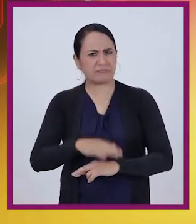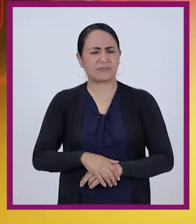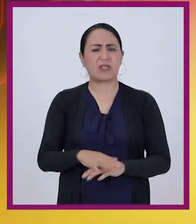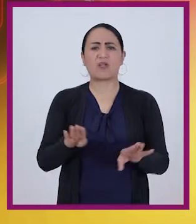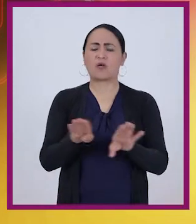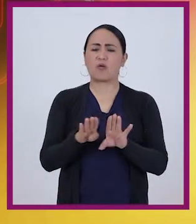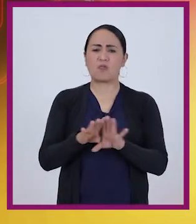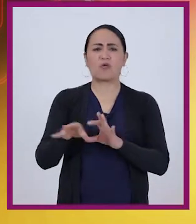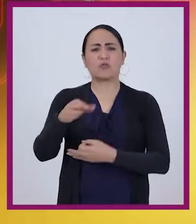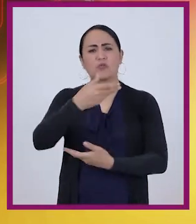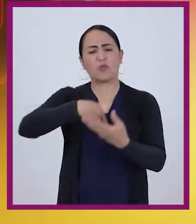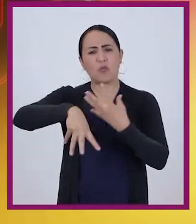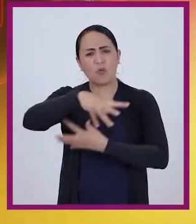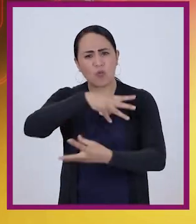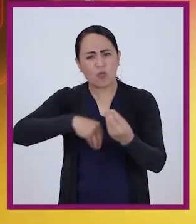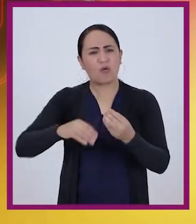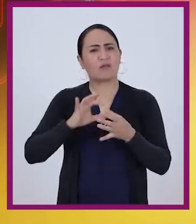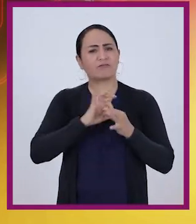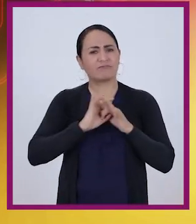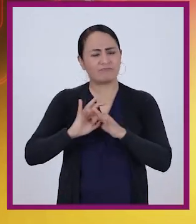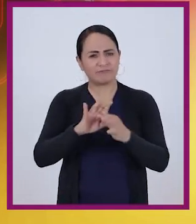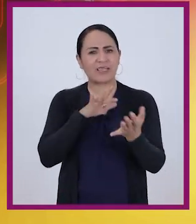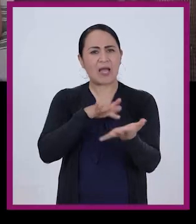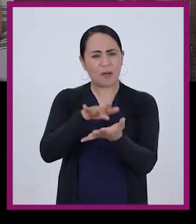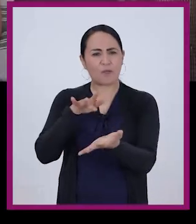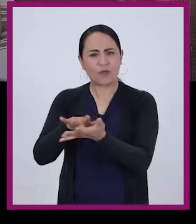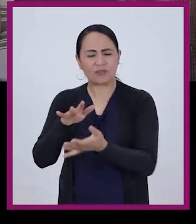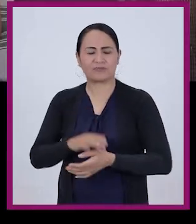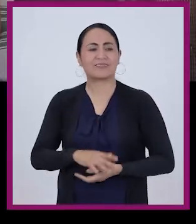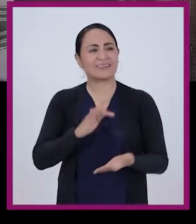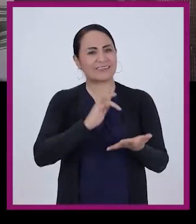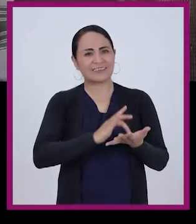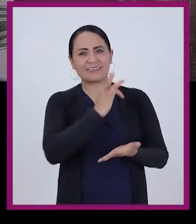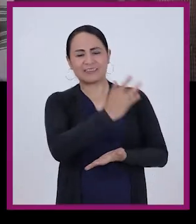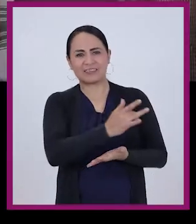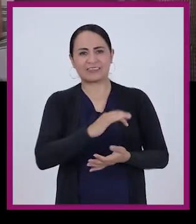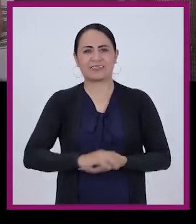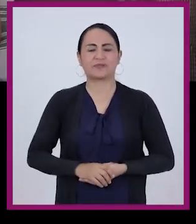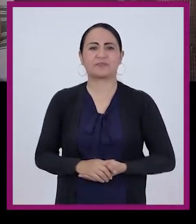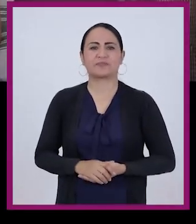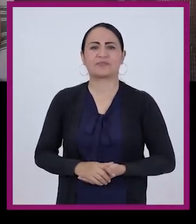competencias comunicativas y de trabajo colaborativo.